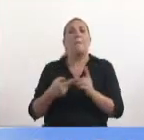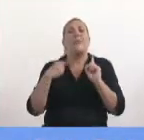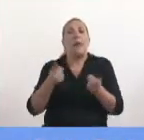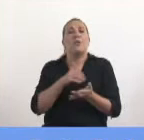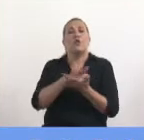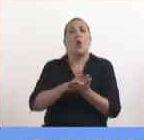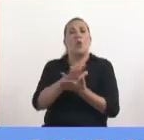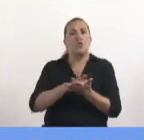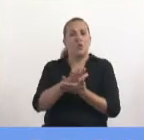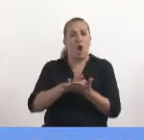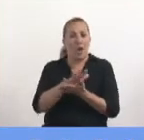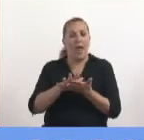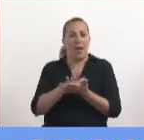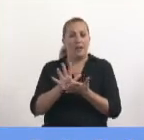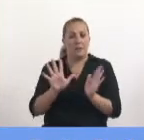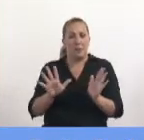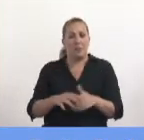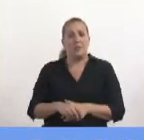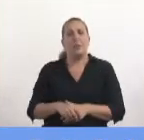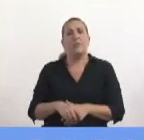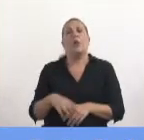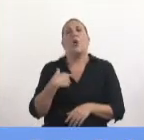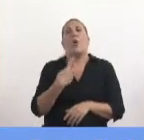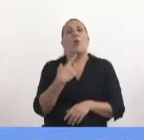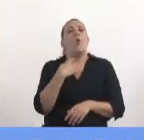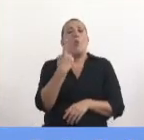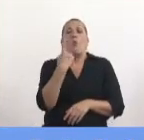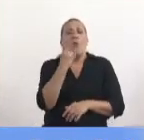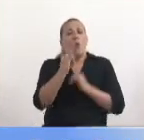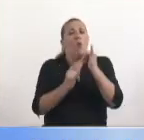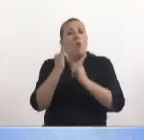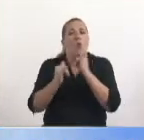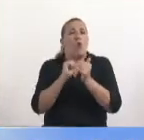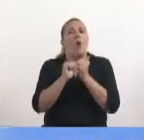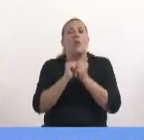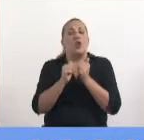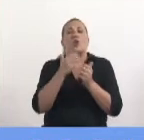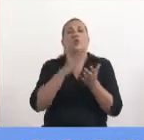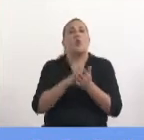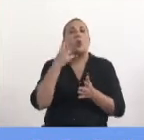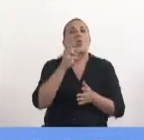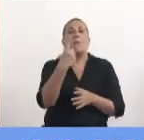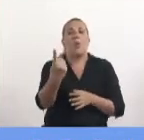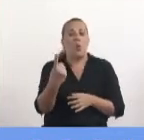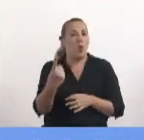en algunos casos. Voy a hacer una historia que arranca con el colapso del 2001, todo el mundo endeudado,